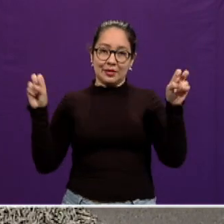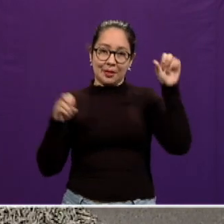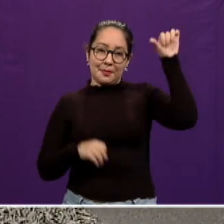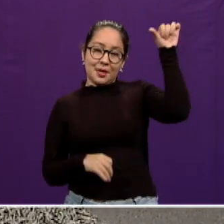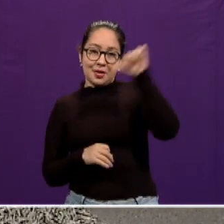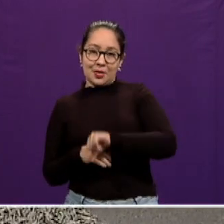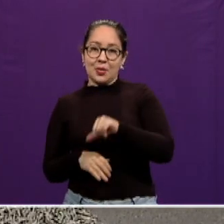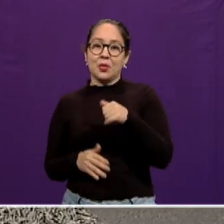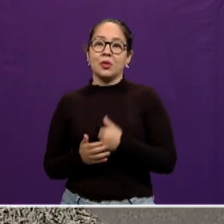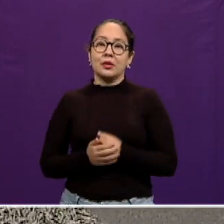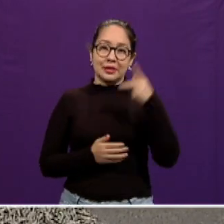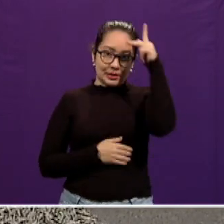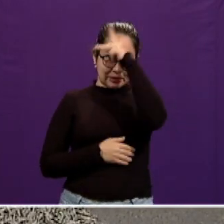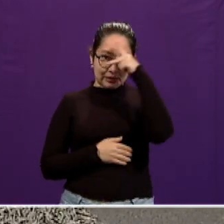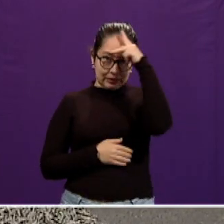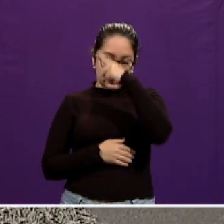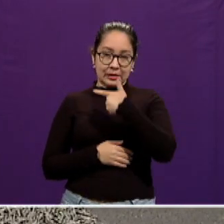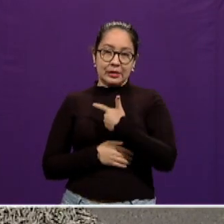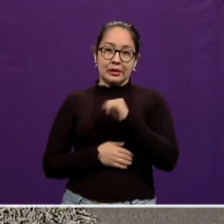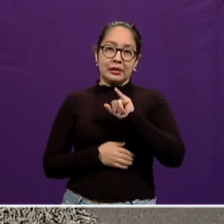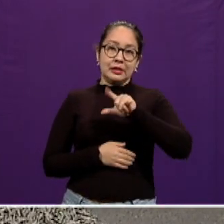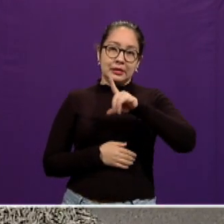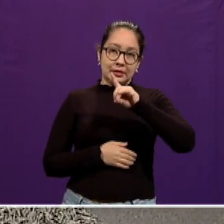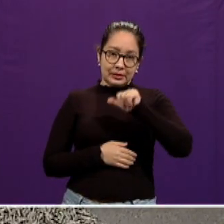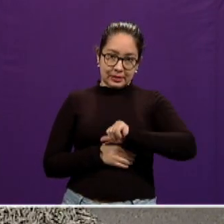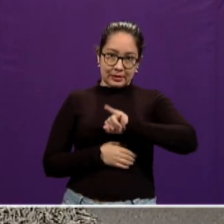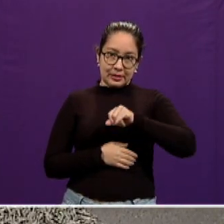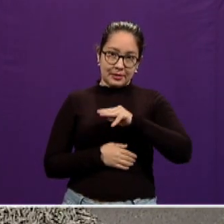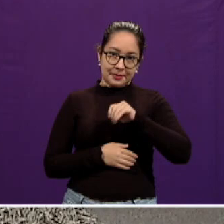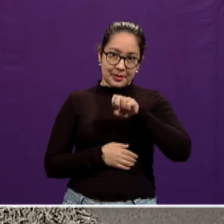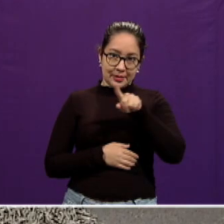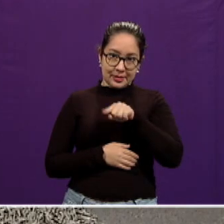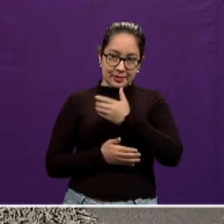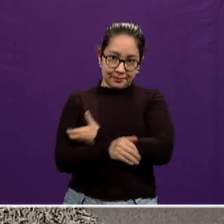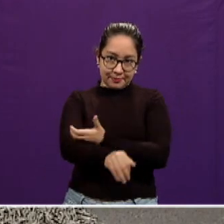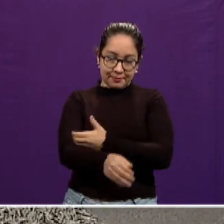Sororidades, con la psicóloga Gilda Jiménez, que hoy nos está acompañando.